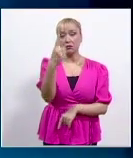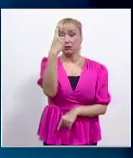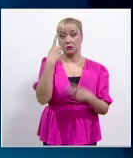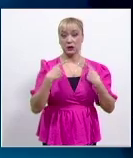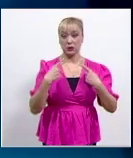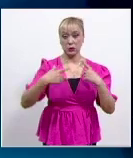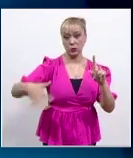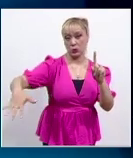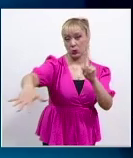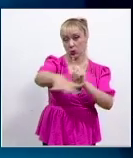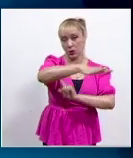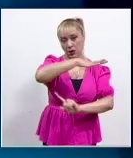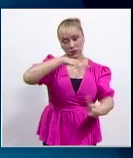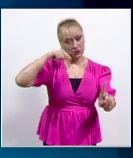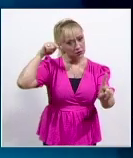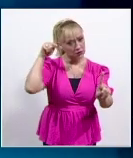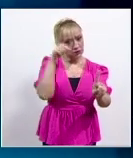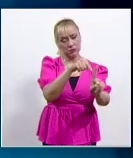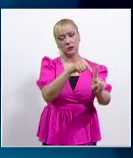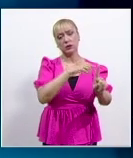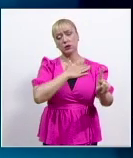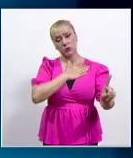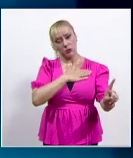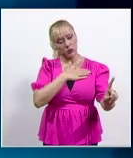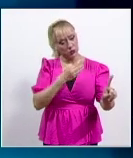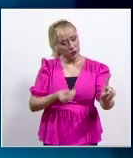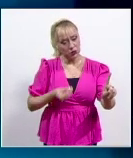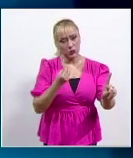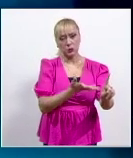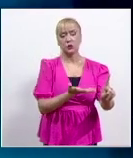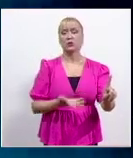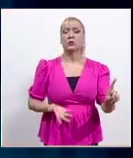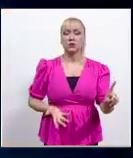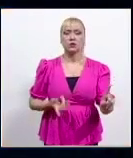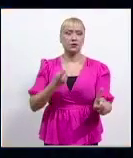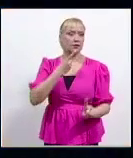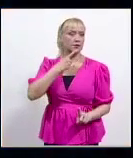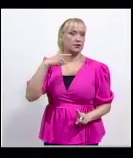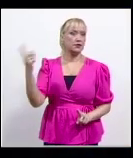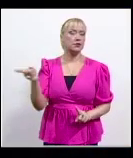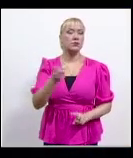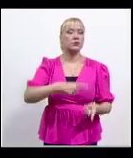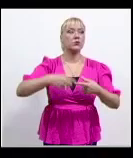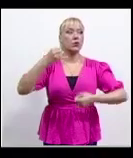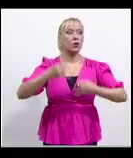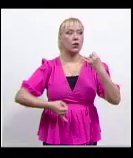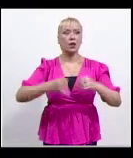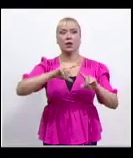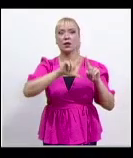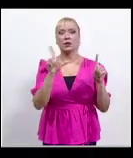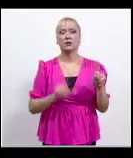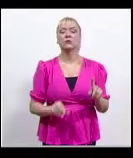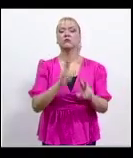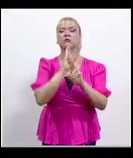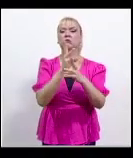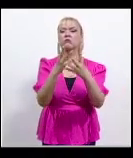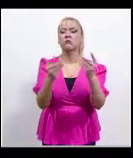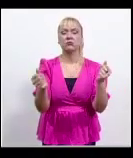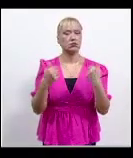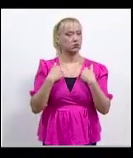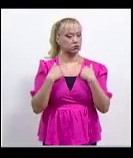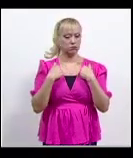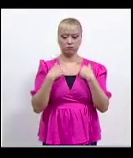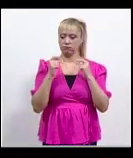El consejero de la Judicatura Federal, Sergio Javier Molina Martínez, aseguró que los jueces federales resuelven con independencia